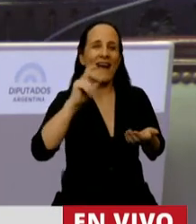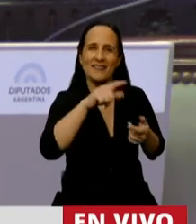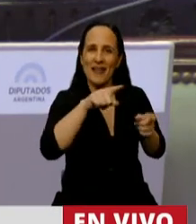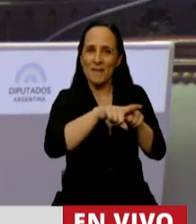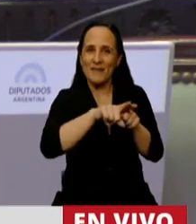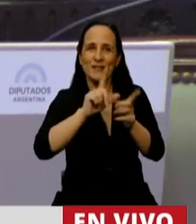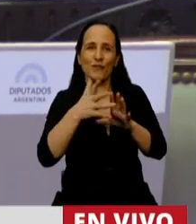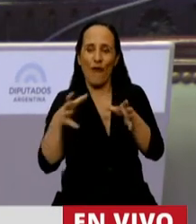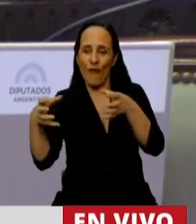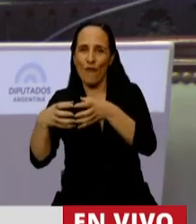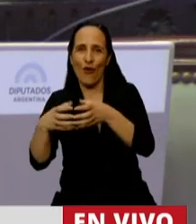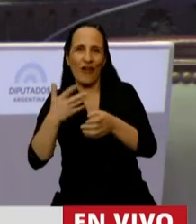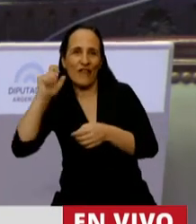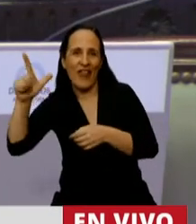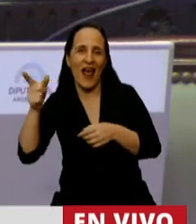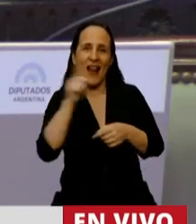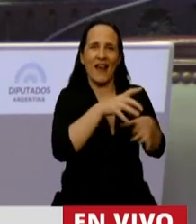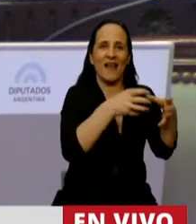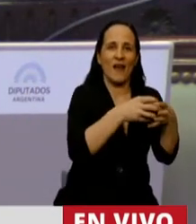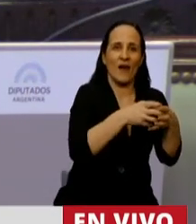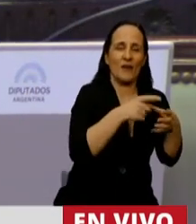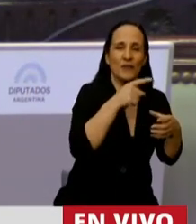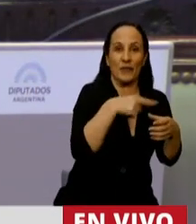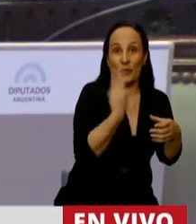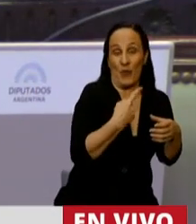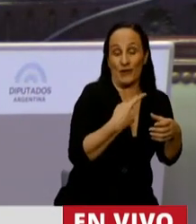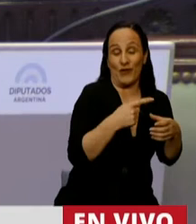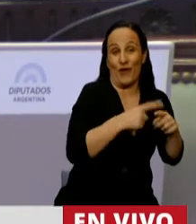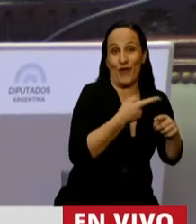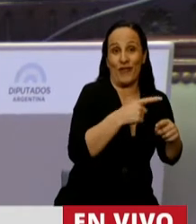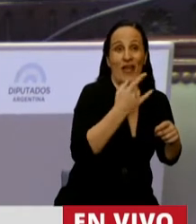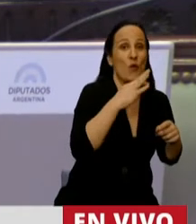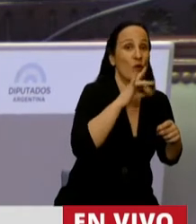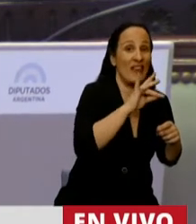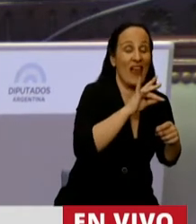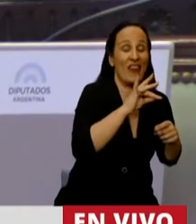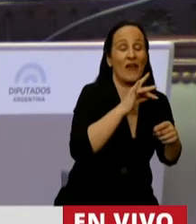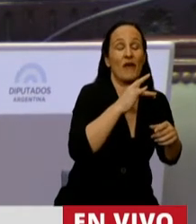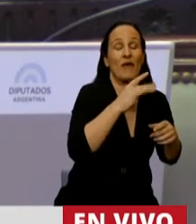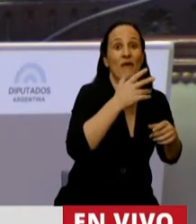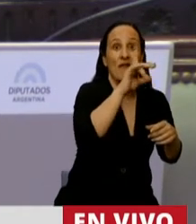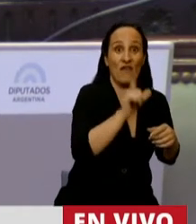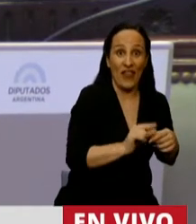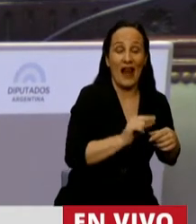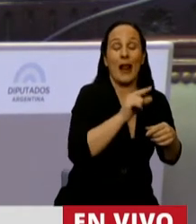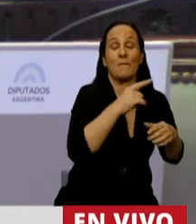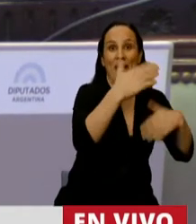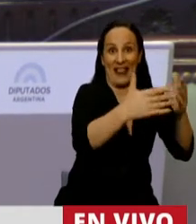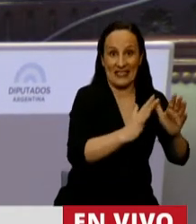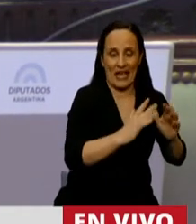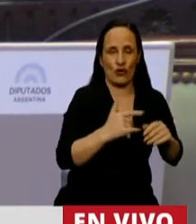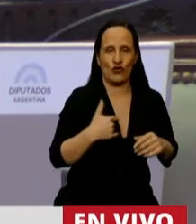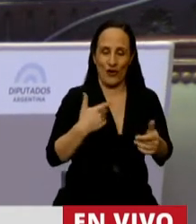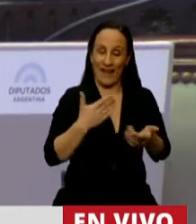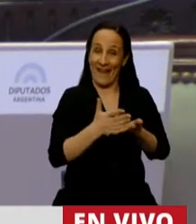bloque federal y el bloque nuestro de Unidad Federal, interbloque nuestro de Unidad Federal para el Desarrollo. Yo le decía que más que la Franja de